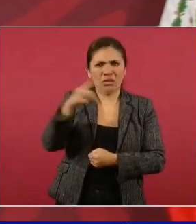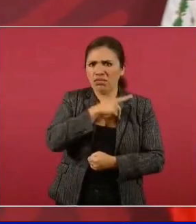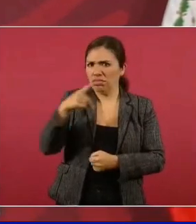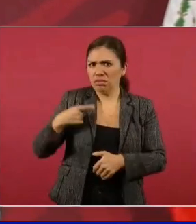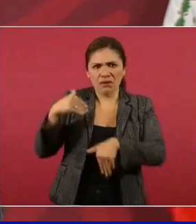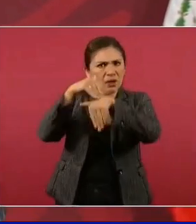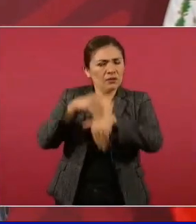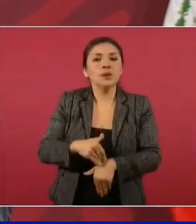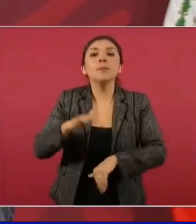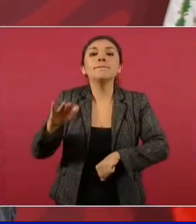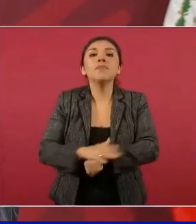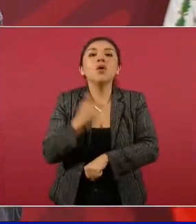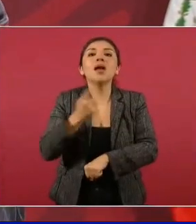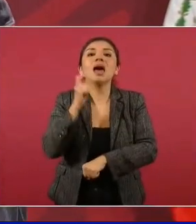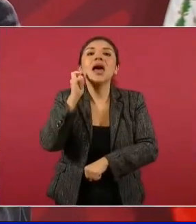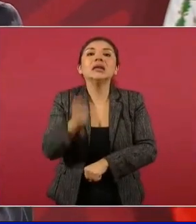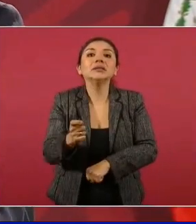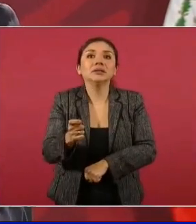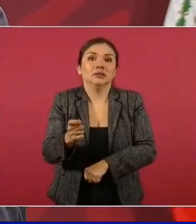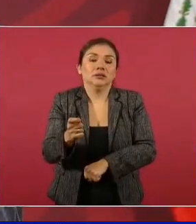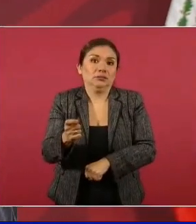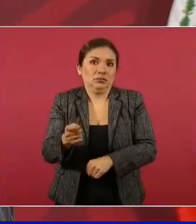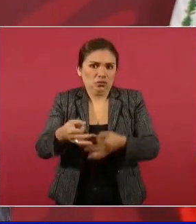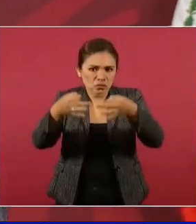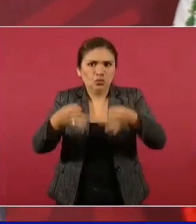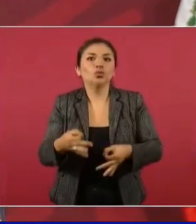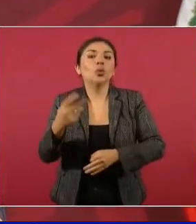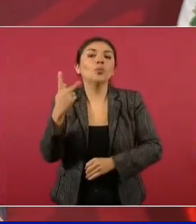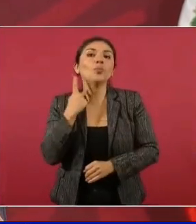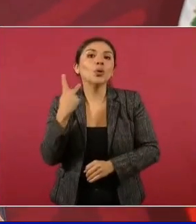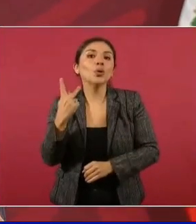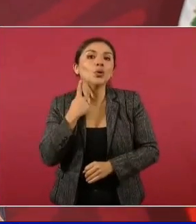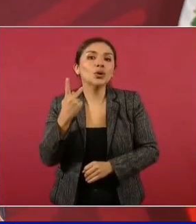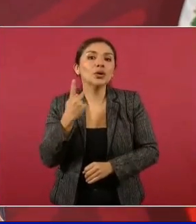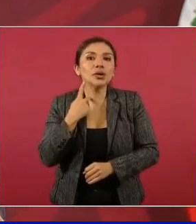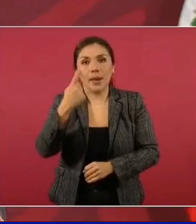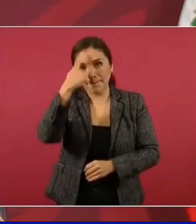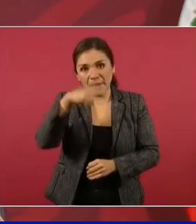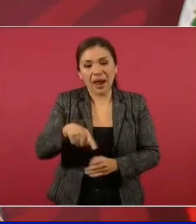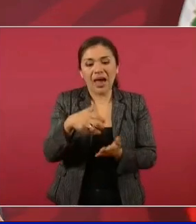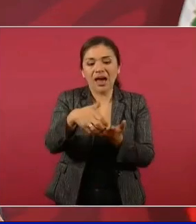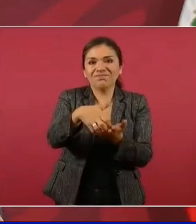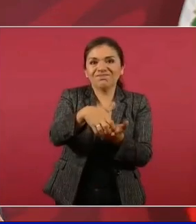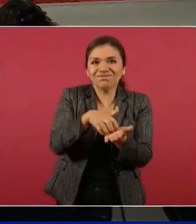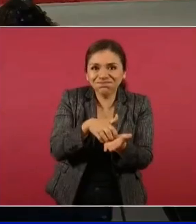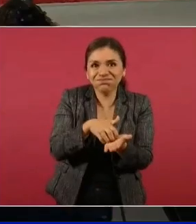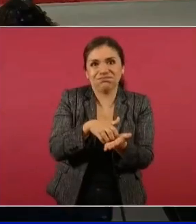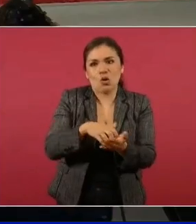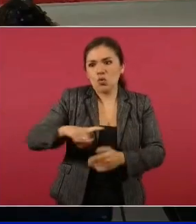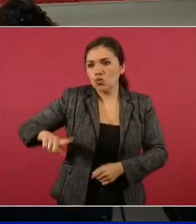porque es una política de austeridad de Estado,